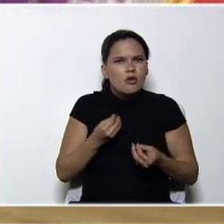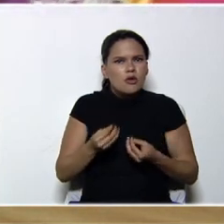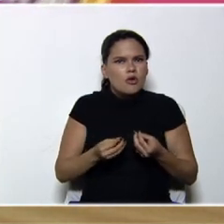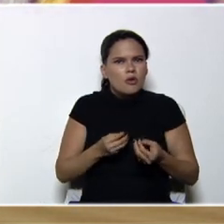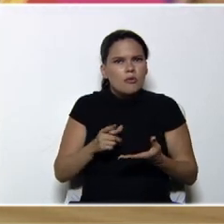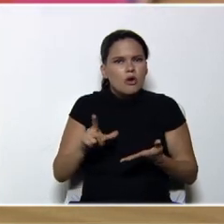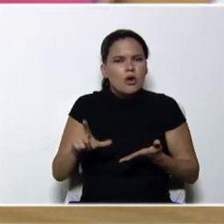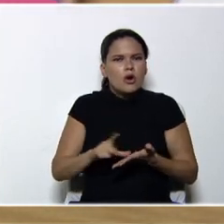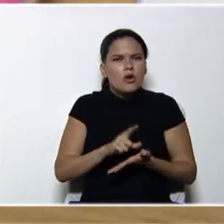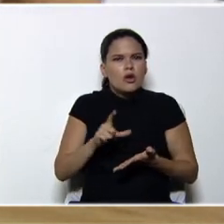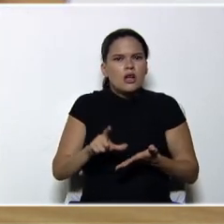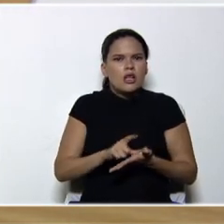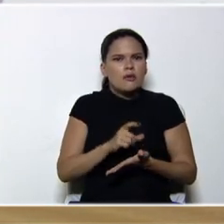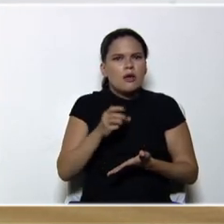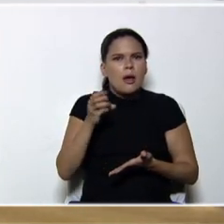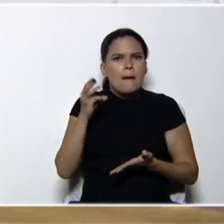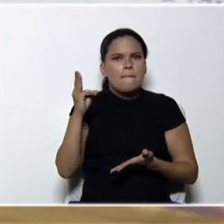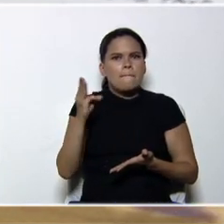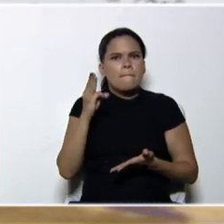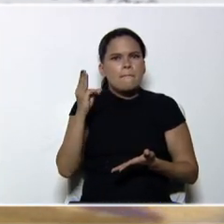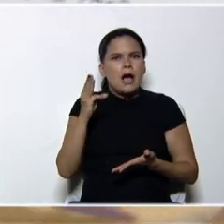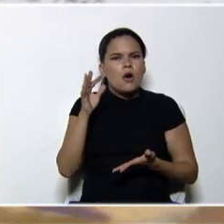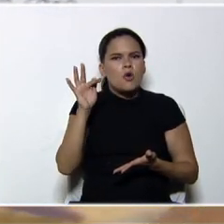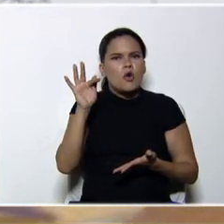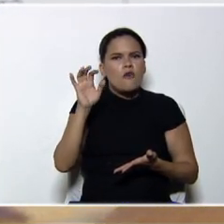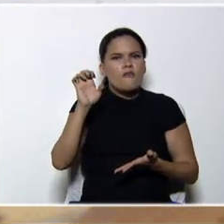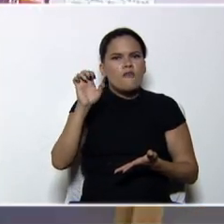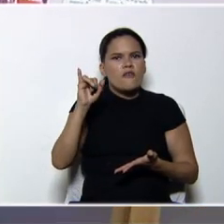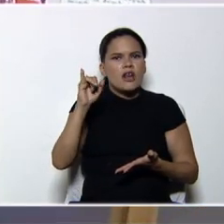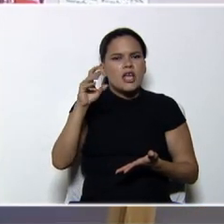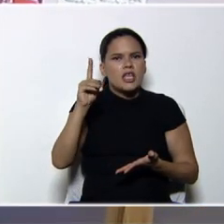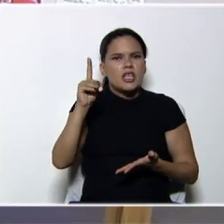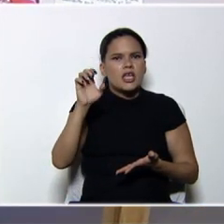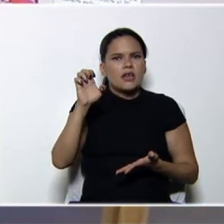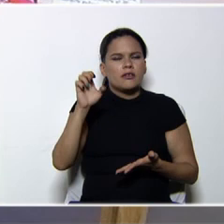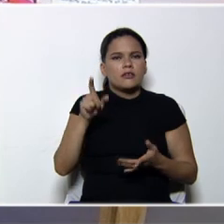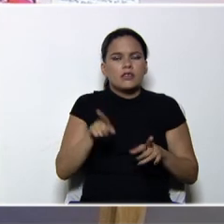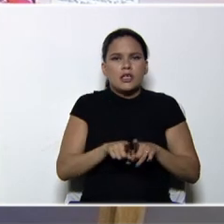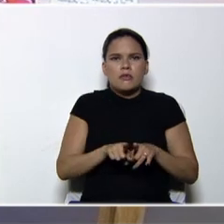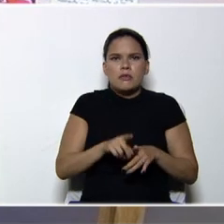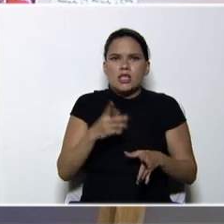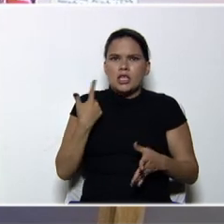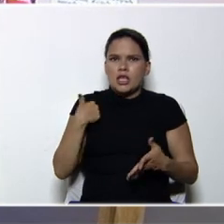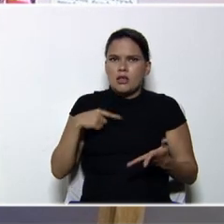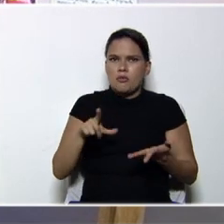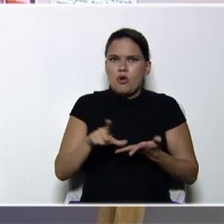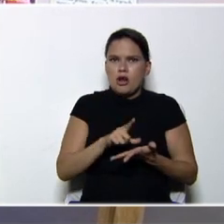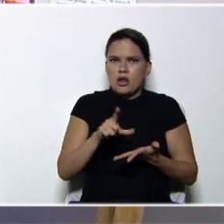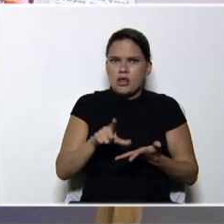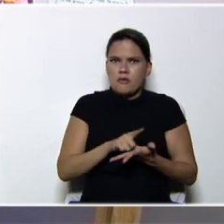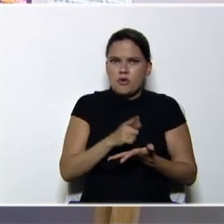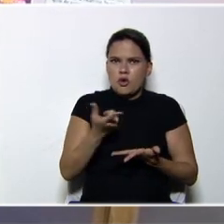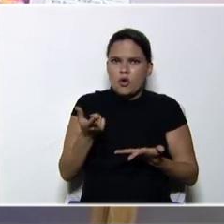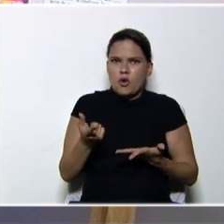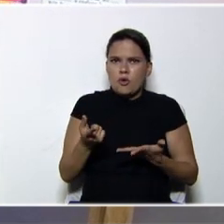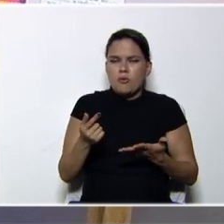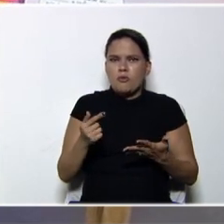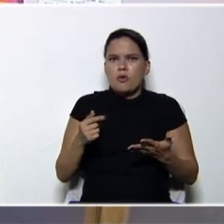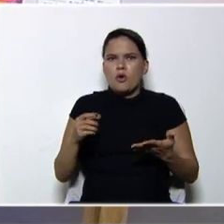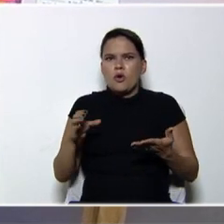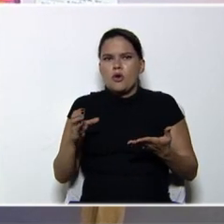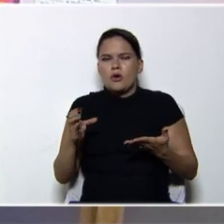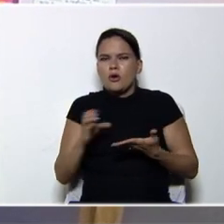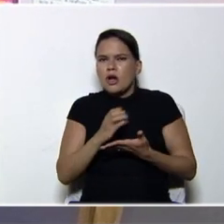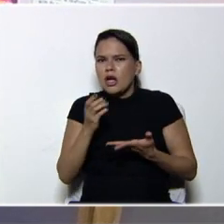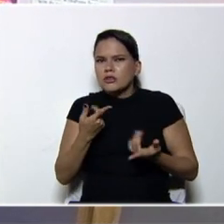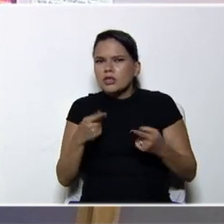de Paulo Freire, que algunos de ustedes lo habrán conocido. También tenemos libros como el método de casos, ¿verdad? Tenemos